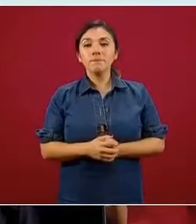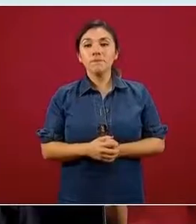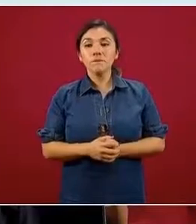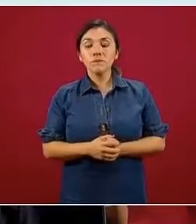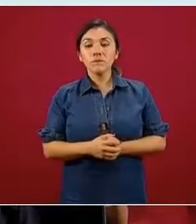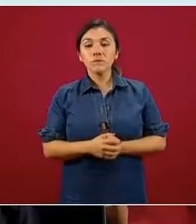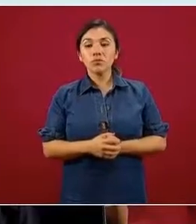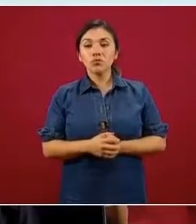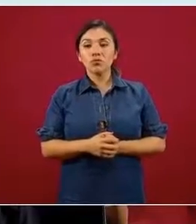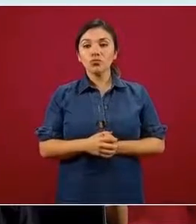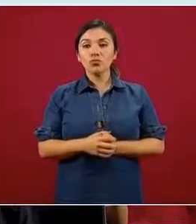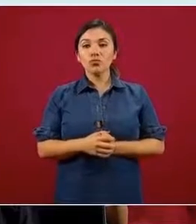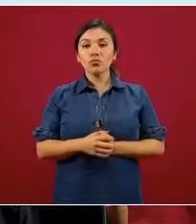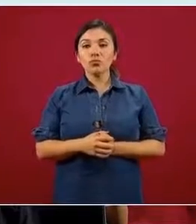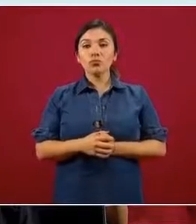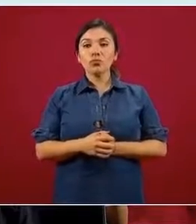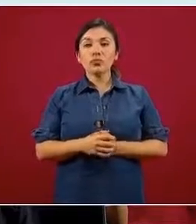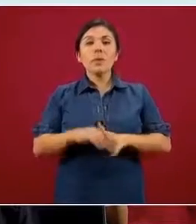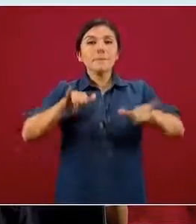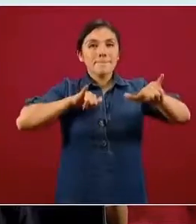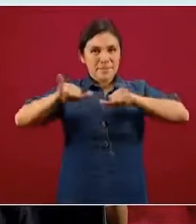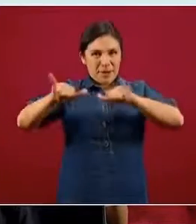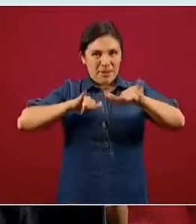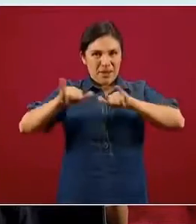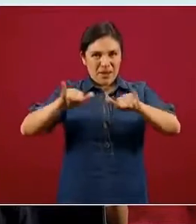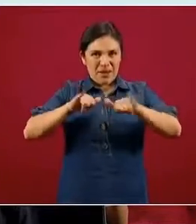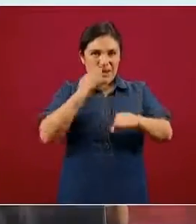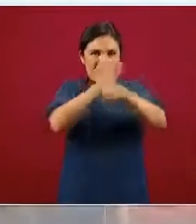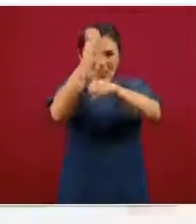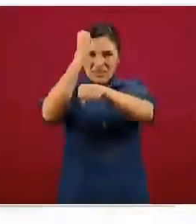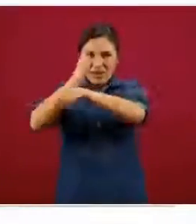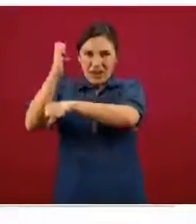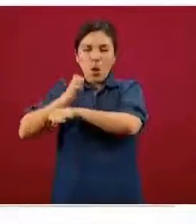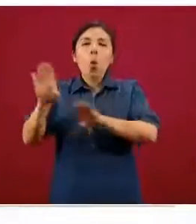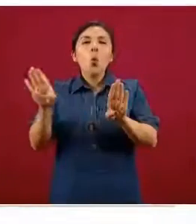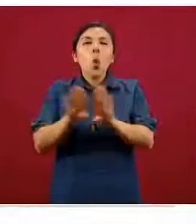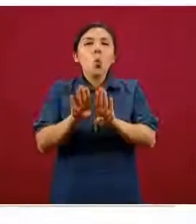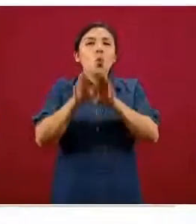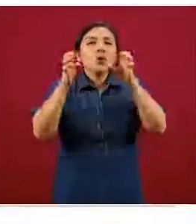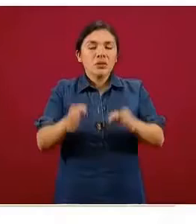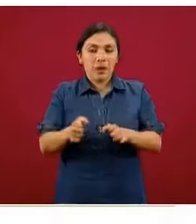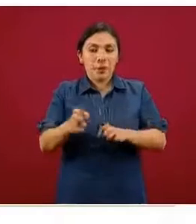siguiente diapositiva. Vamos a ver la carga acumulada, cómo se distribuye,